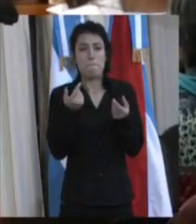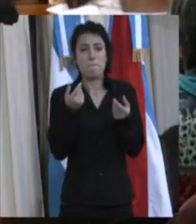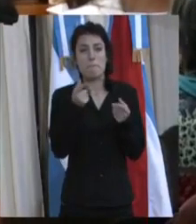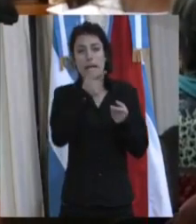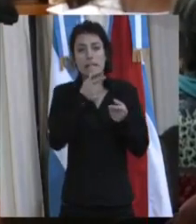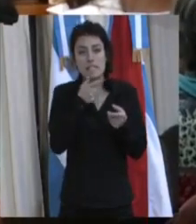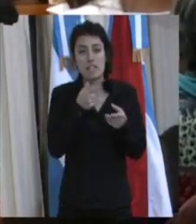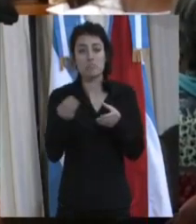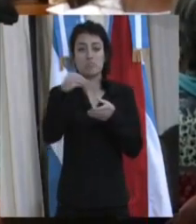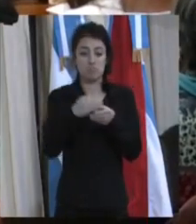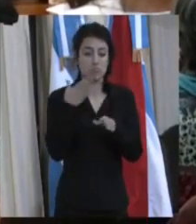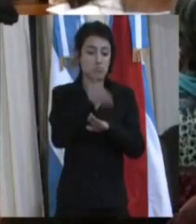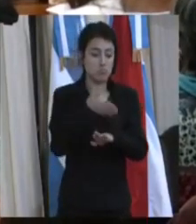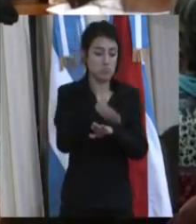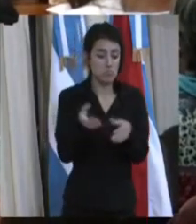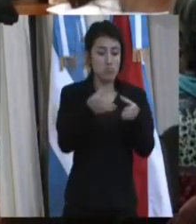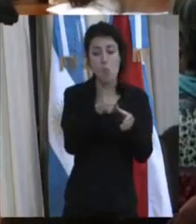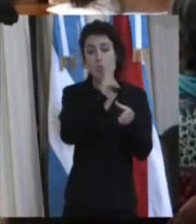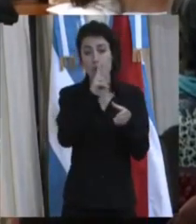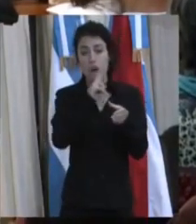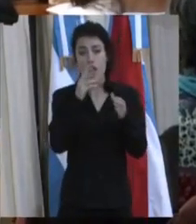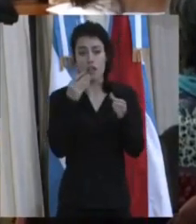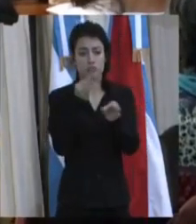de educación superior, al ingreso de las mujeres,